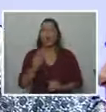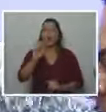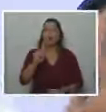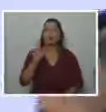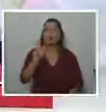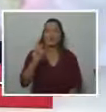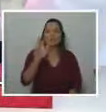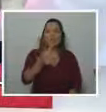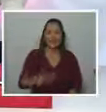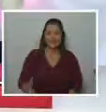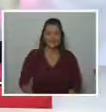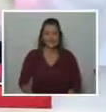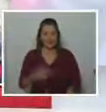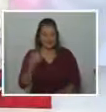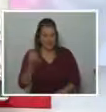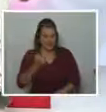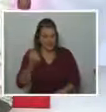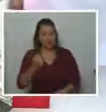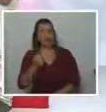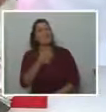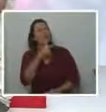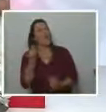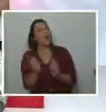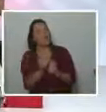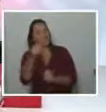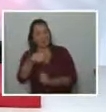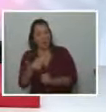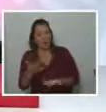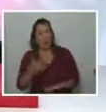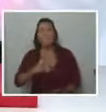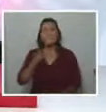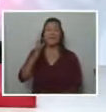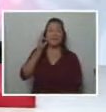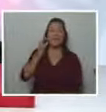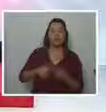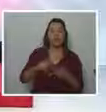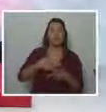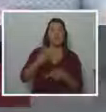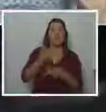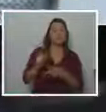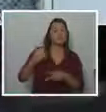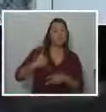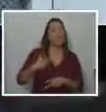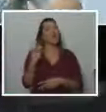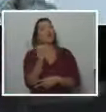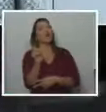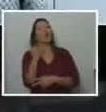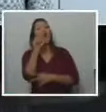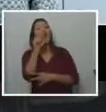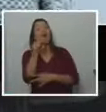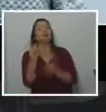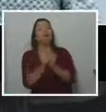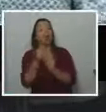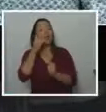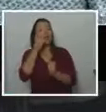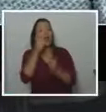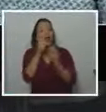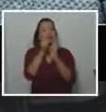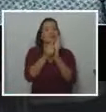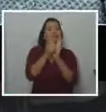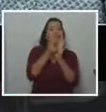dos, tres. Buena fuerza. Glenford, ¿quién lo acompaña el día de hoy? Mi esposa y mi suegro. ¿A dónde está? Allá están grabando. Allá. Oiga, el suegro lo vi. A